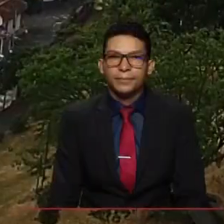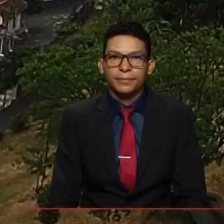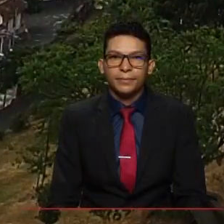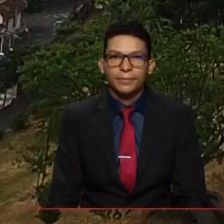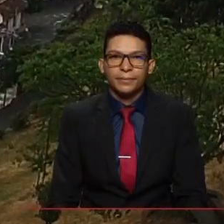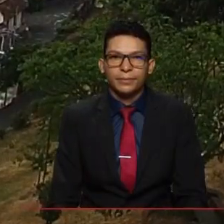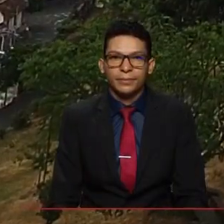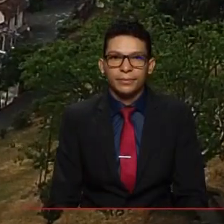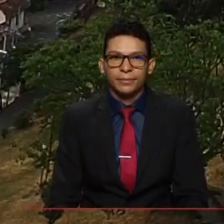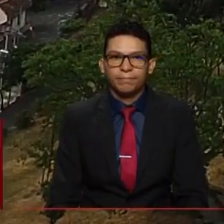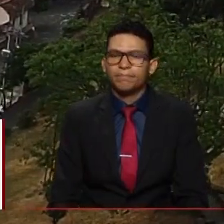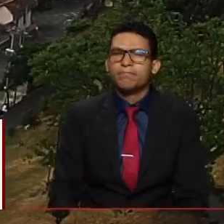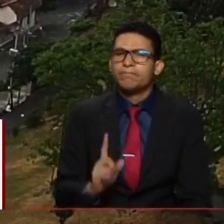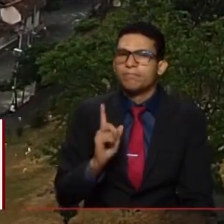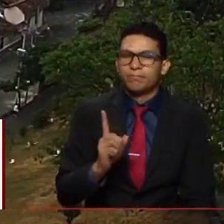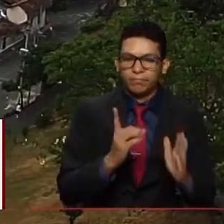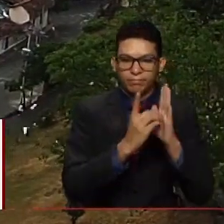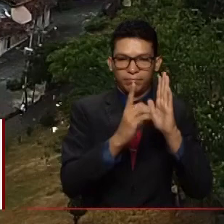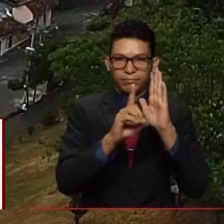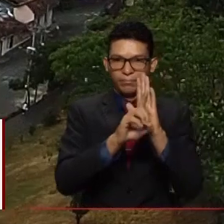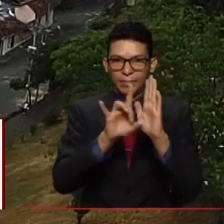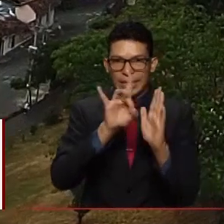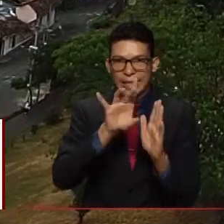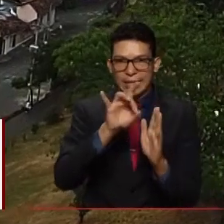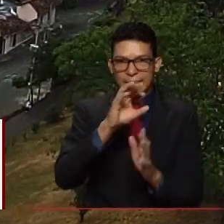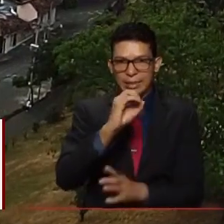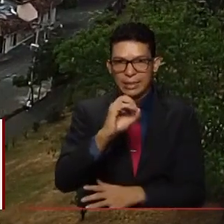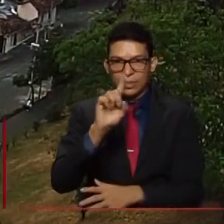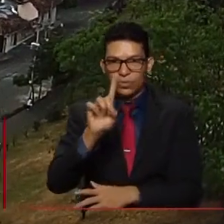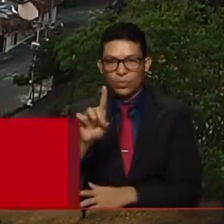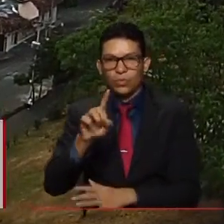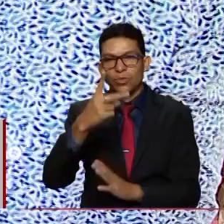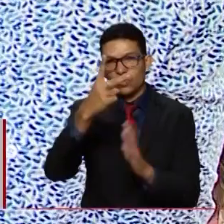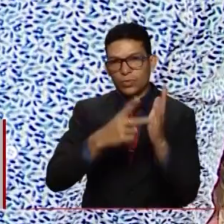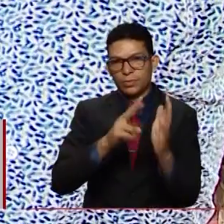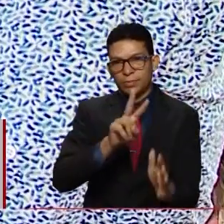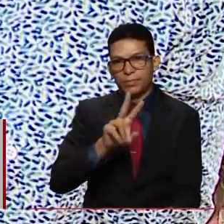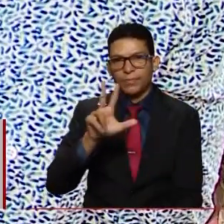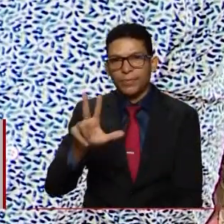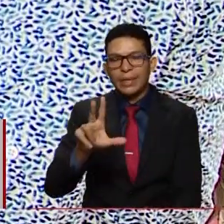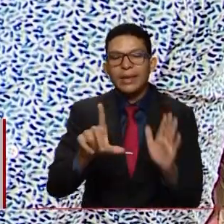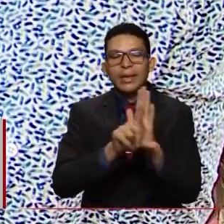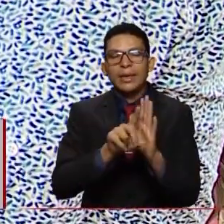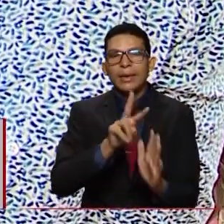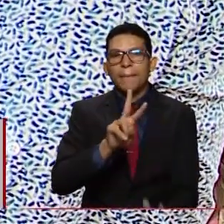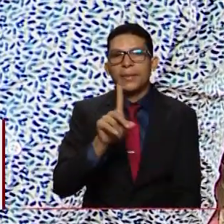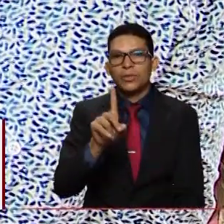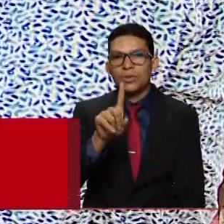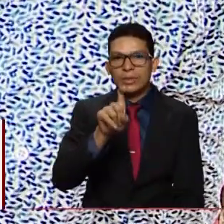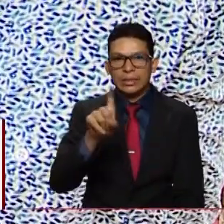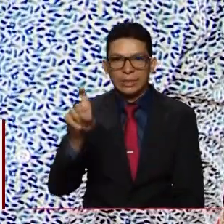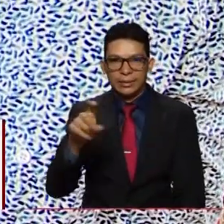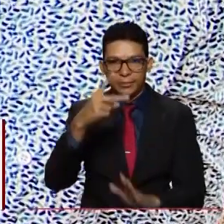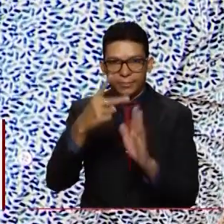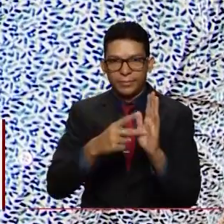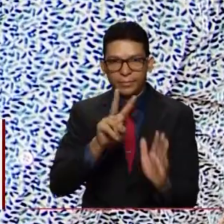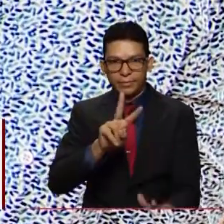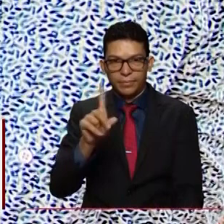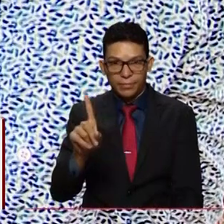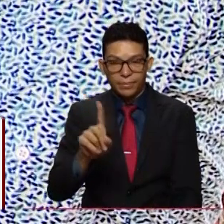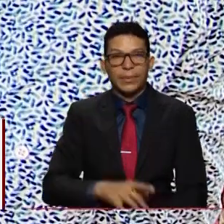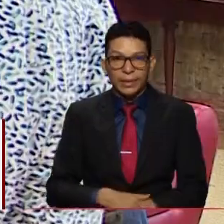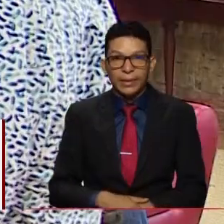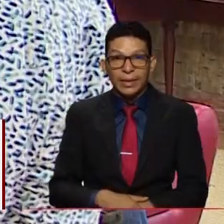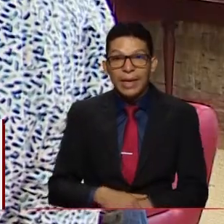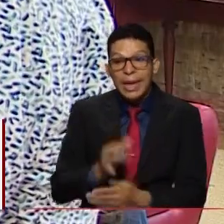contamos se trata del decreto 1501 de 2023 que se ampara bajo la ley 2166 de 2021 que exige que